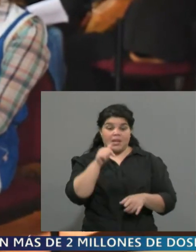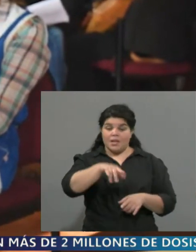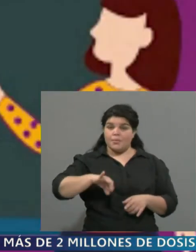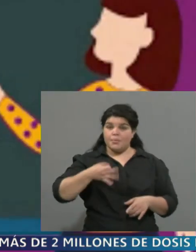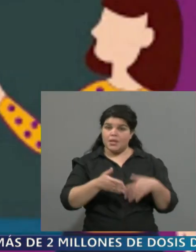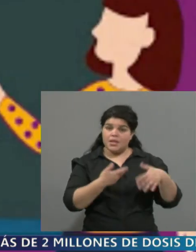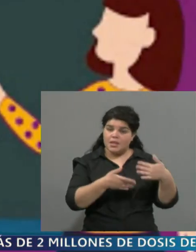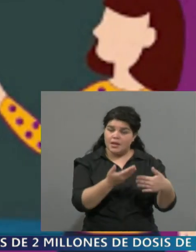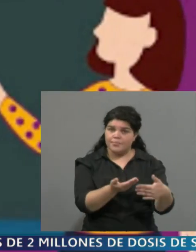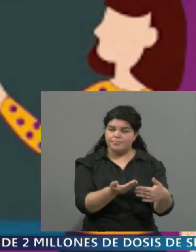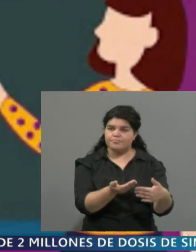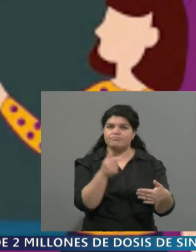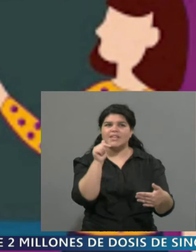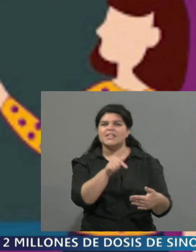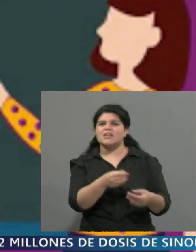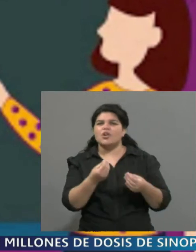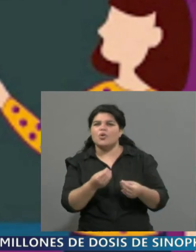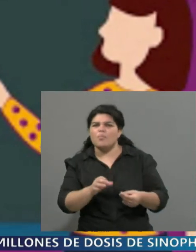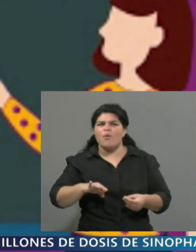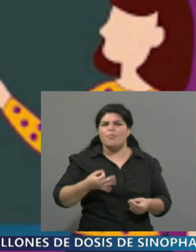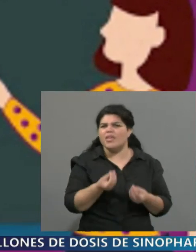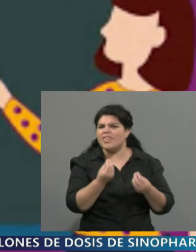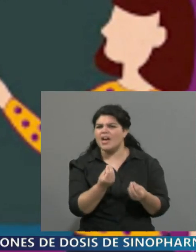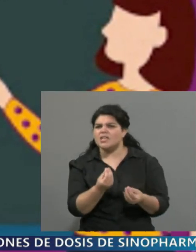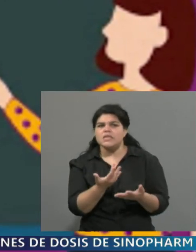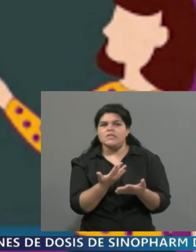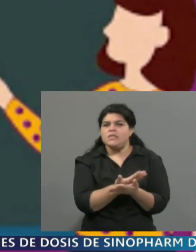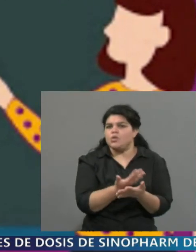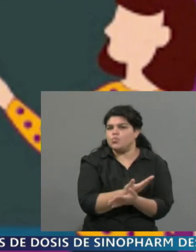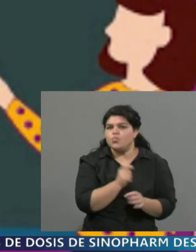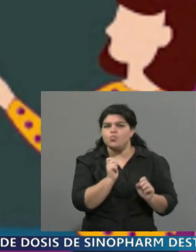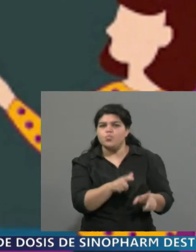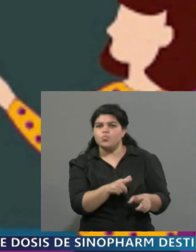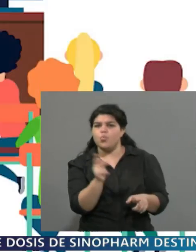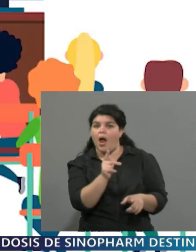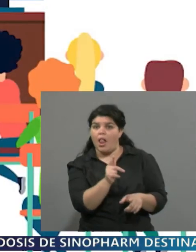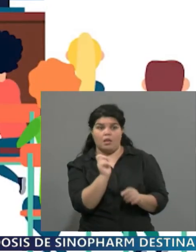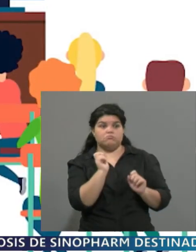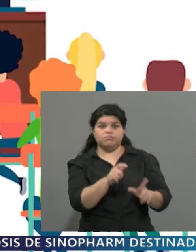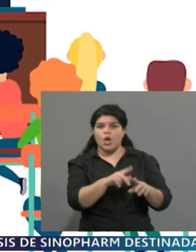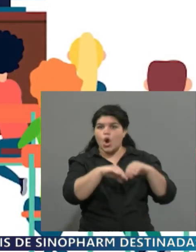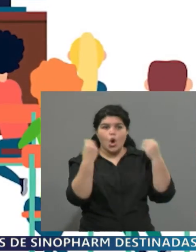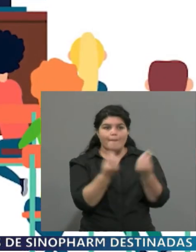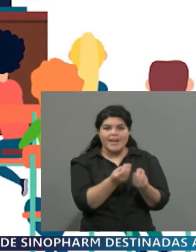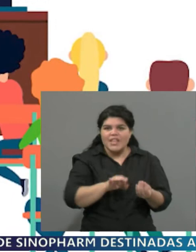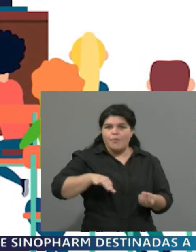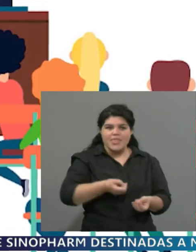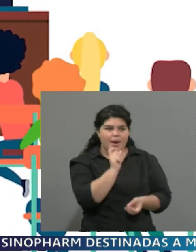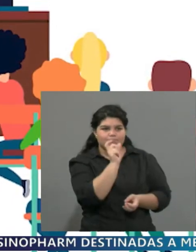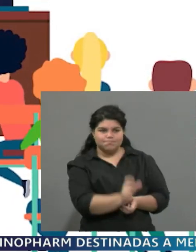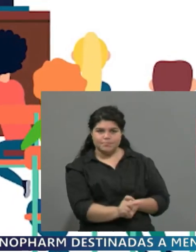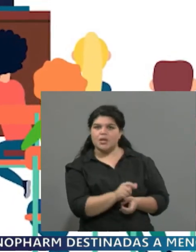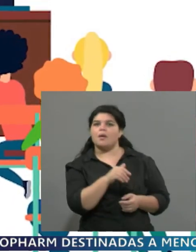sexual que aporta a toda una vida plena integralmente, ¿no? Pero